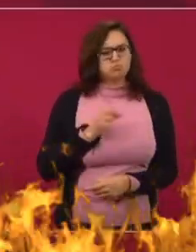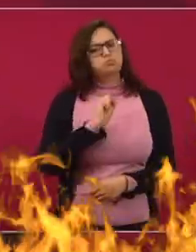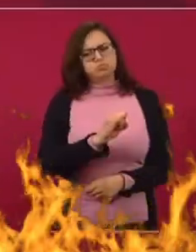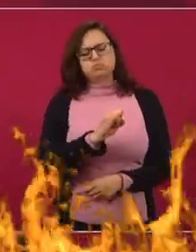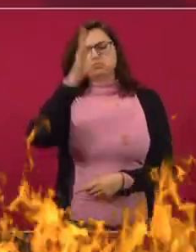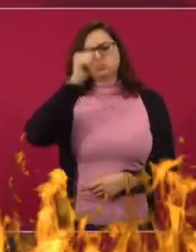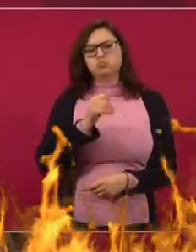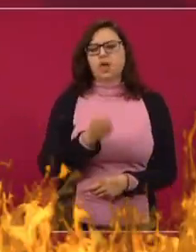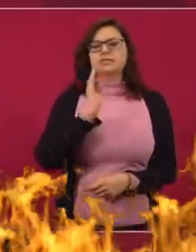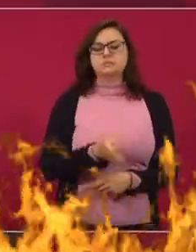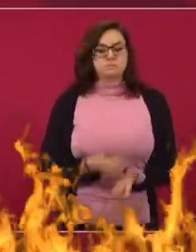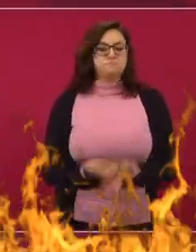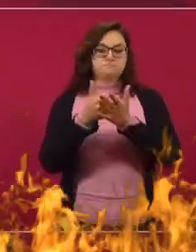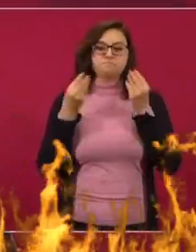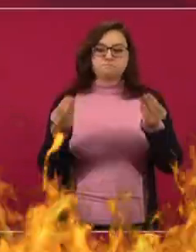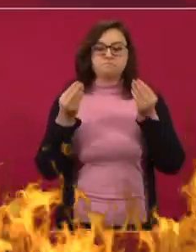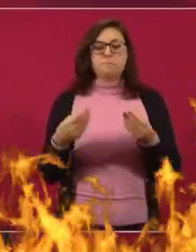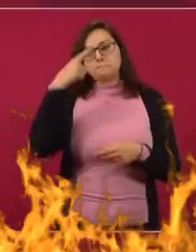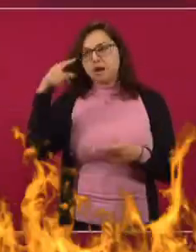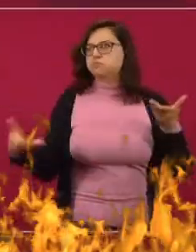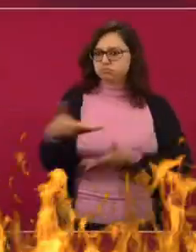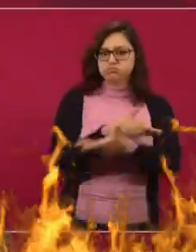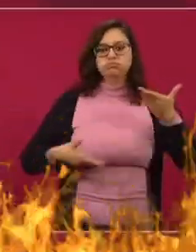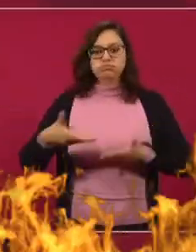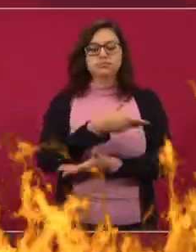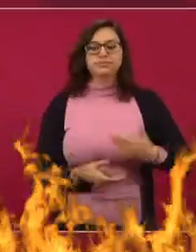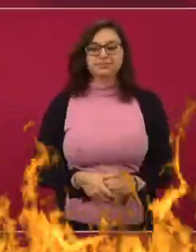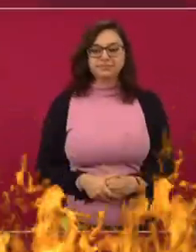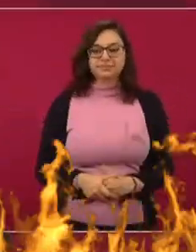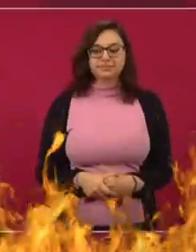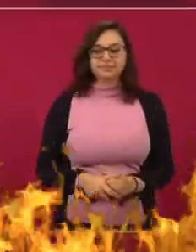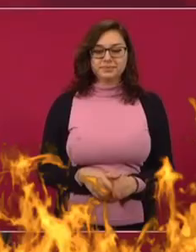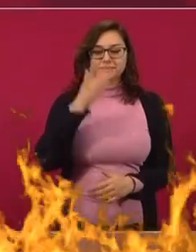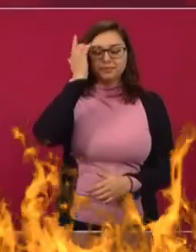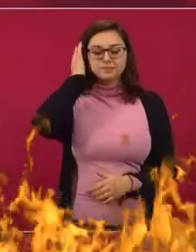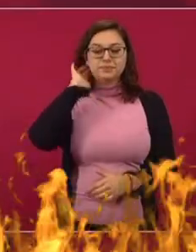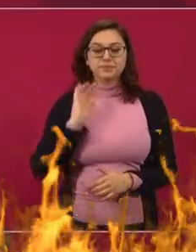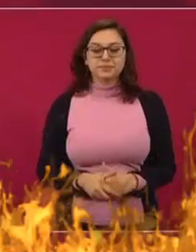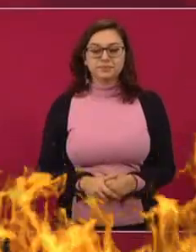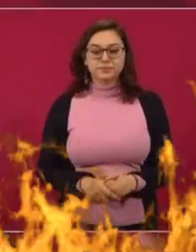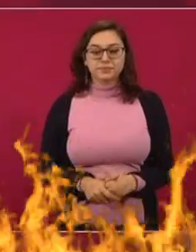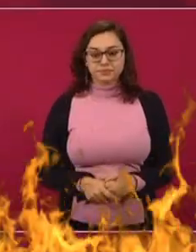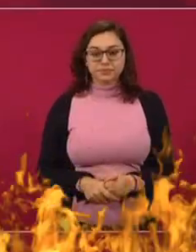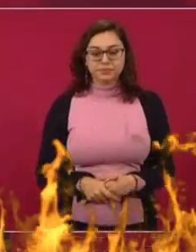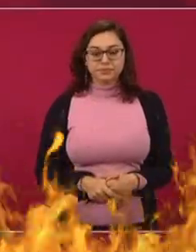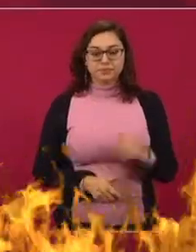aceptamos, porque ayuda mucho a enriquecer la vida pública de México. Lo mejor que ha habido